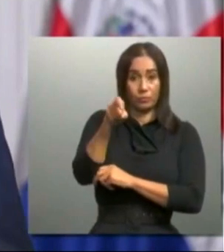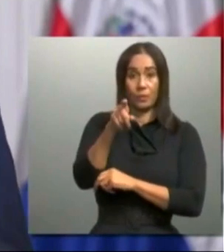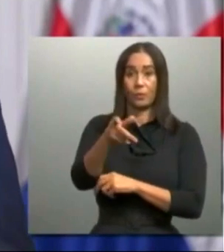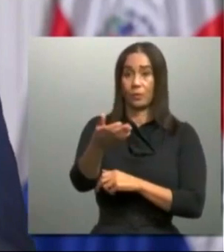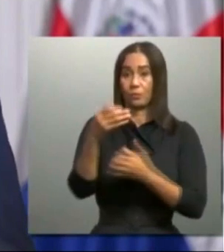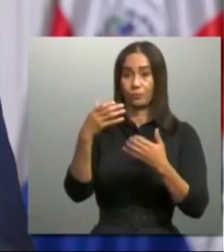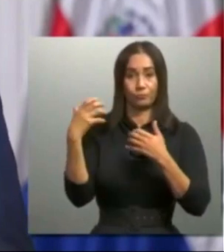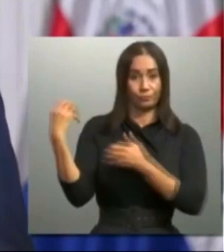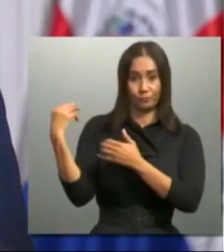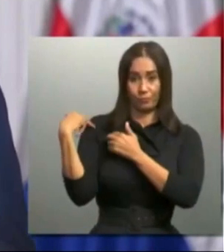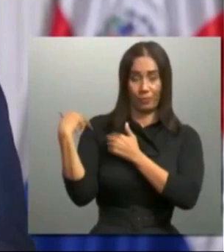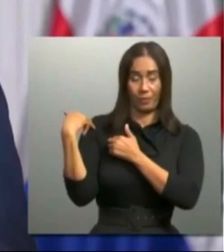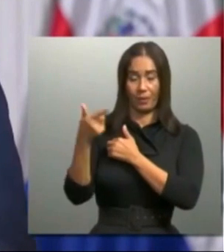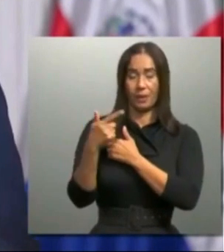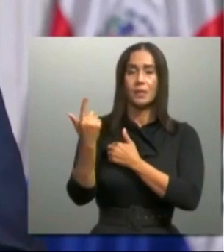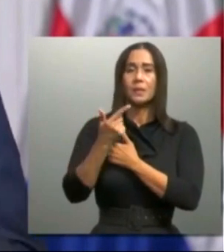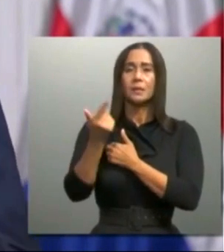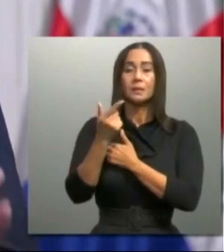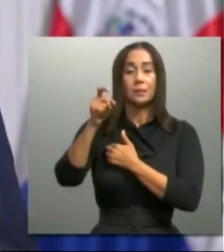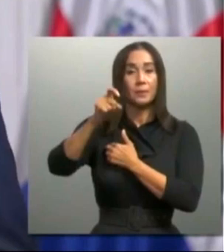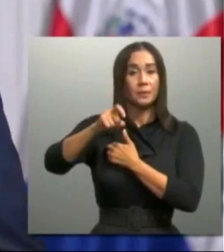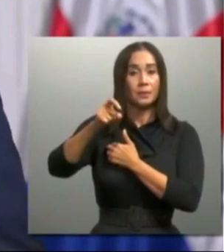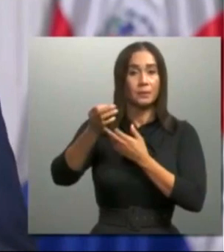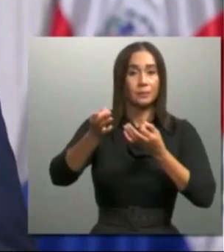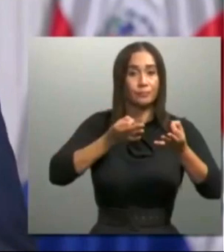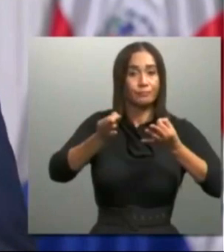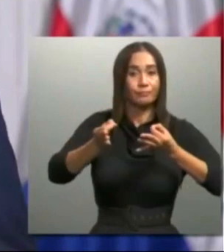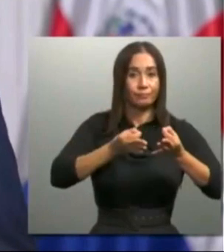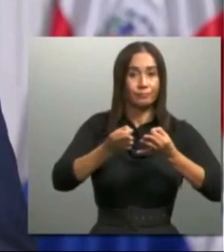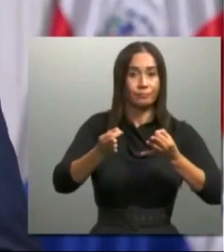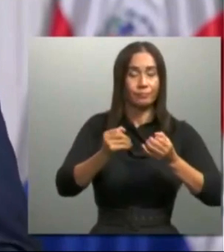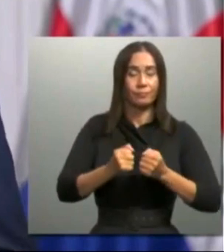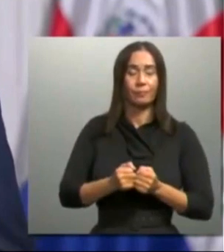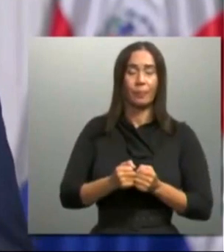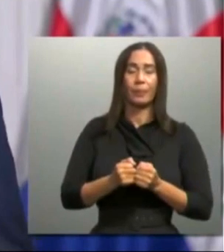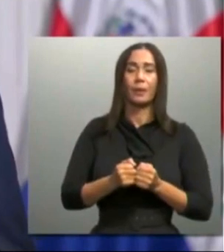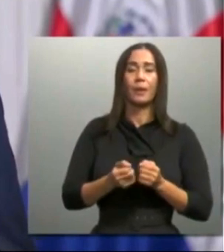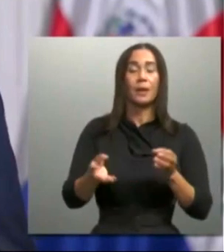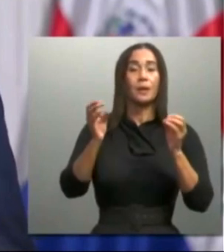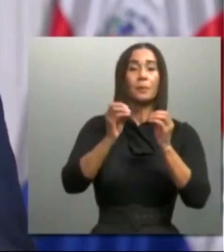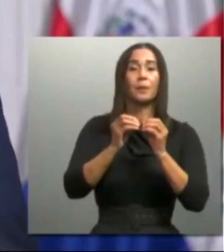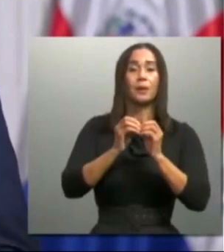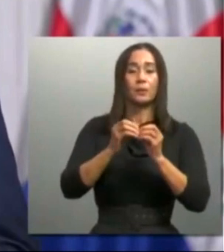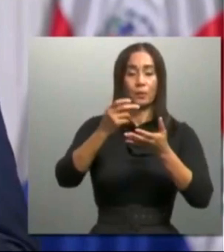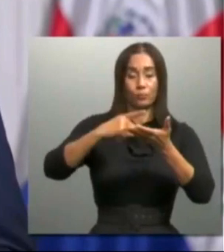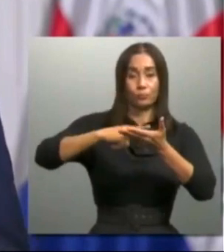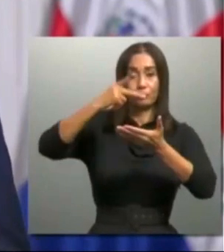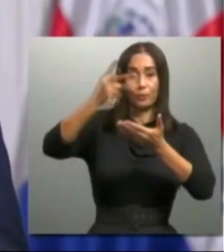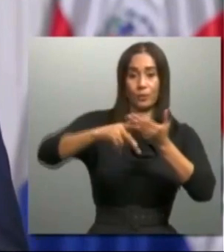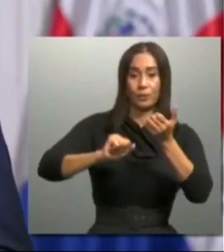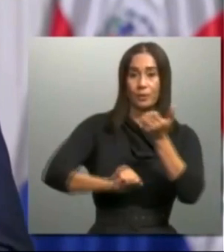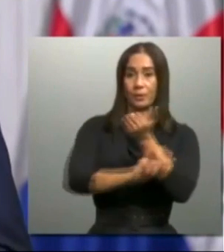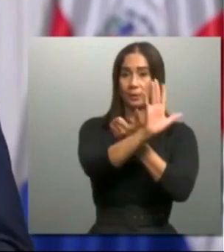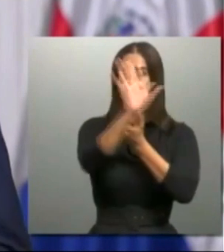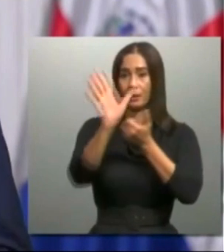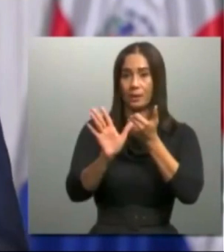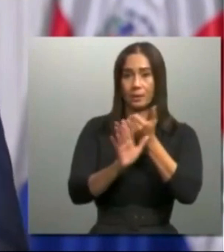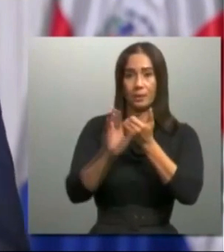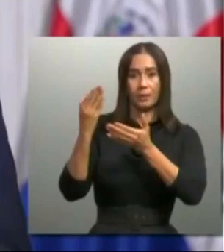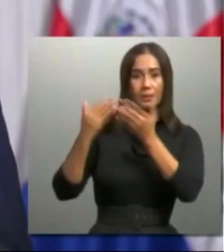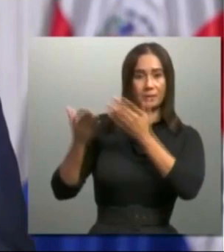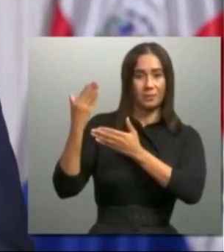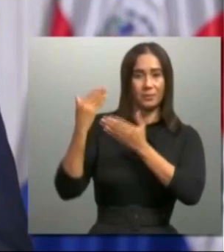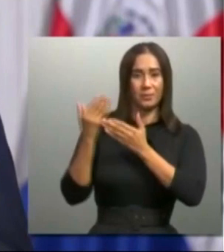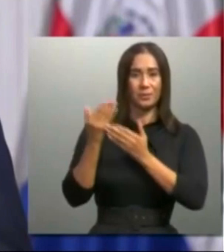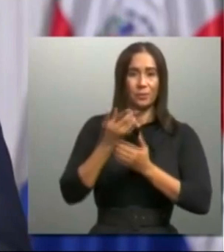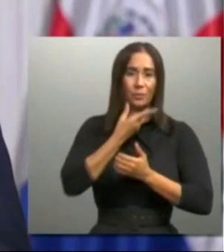Catalina, el contrato. El presidente, entre otras cosas, esto lo vamos a ir para que usted sepa, entre otras cosas, ¿qué dijo el presidente? Pues el presidente,